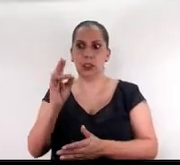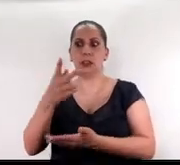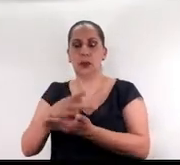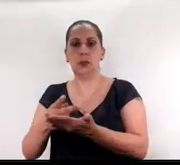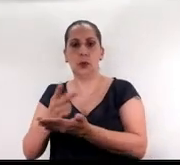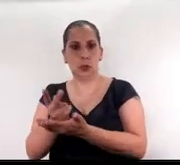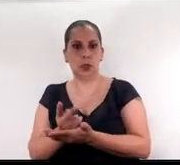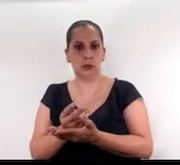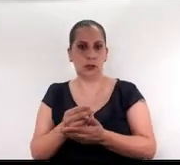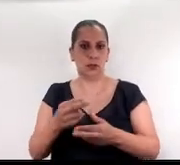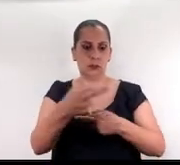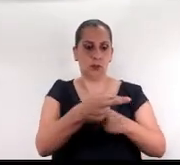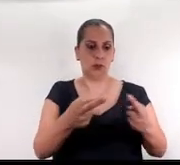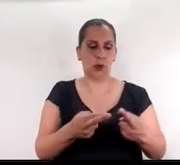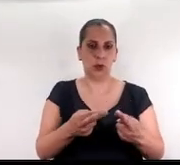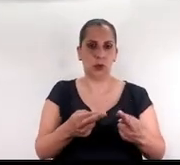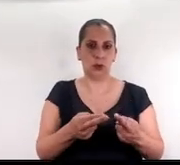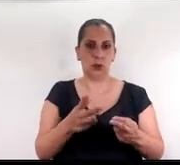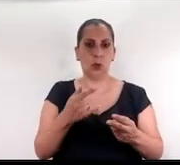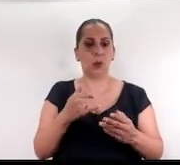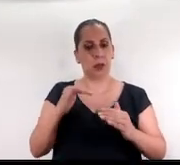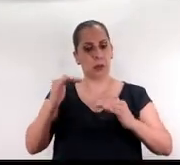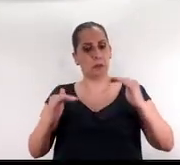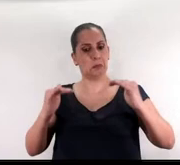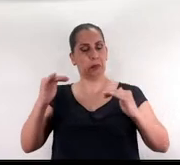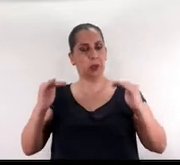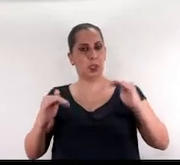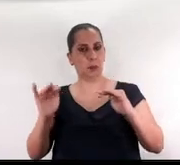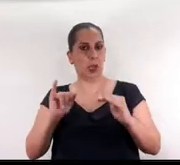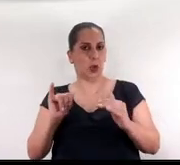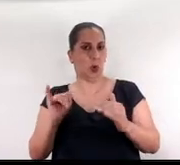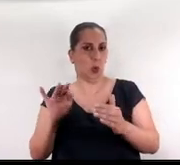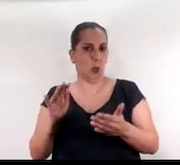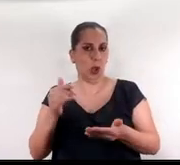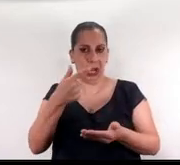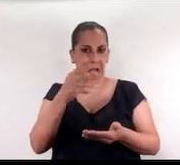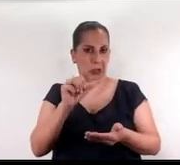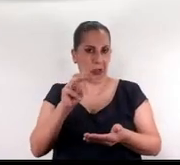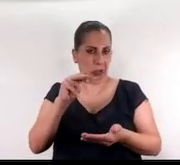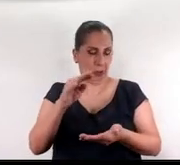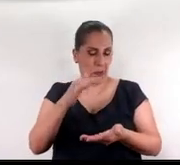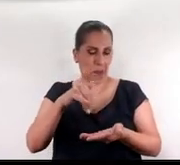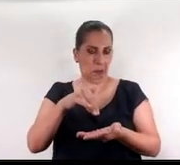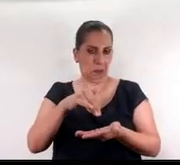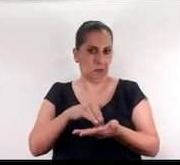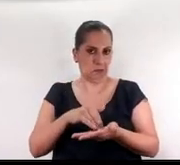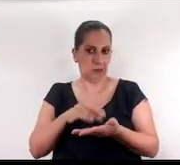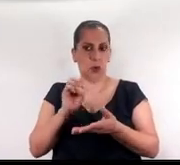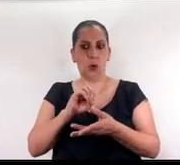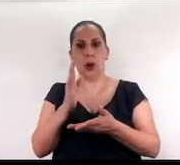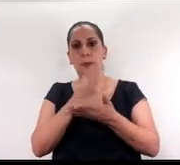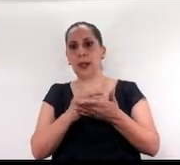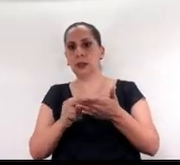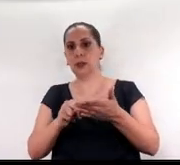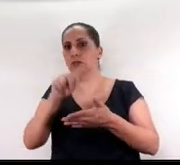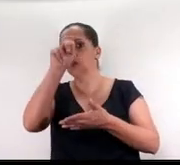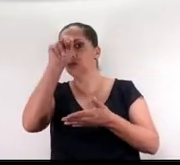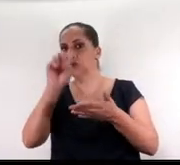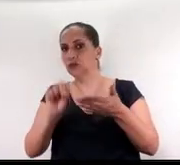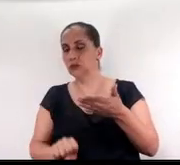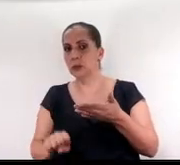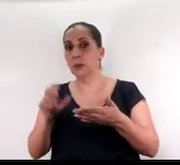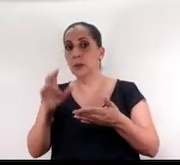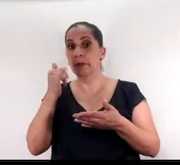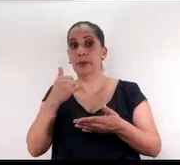peso singular al área metropolitana, un peso singular al área de la zona norte y a la zona sur,